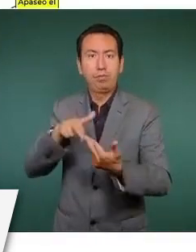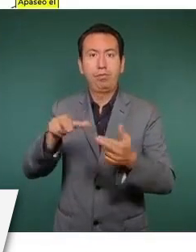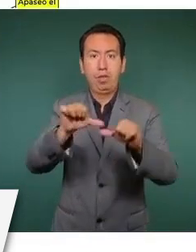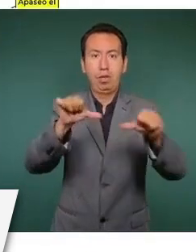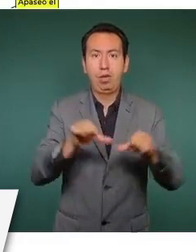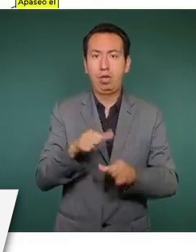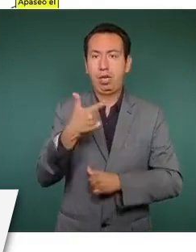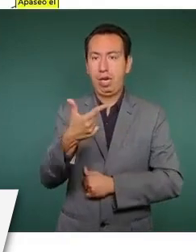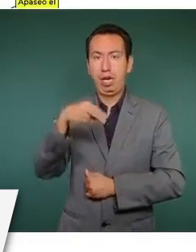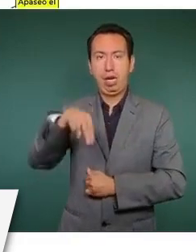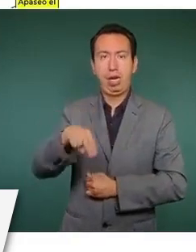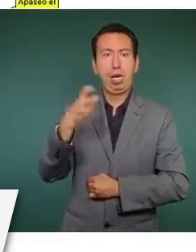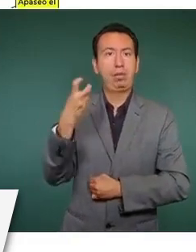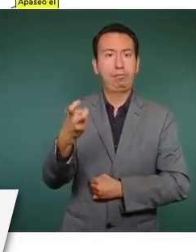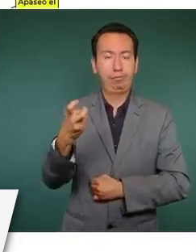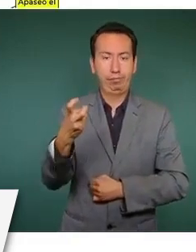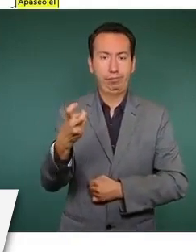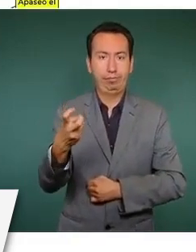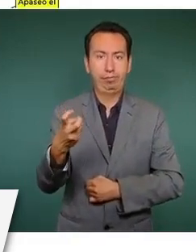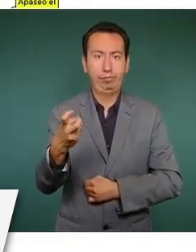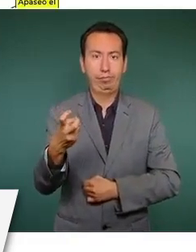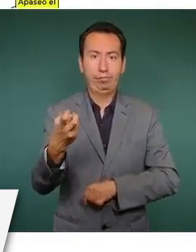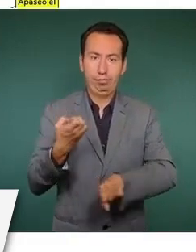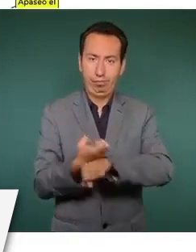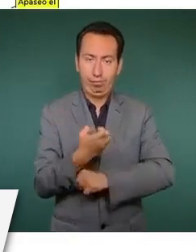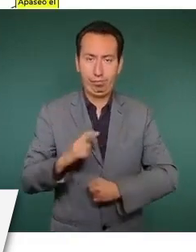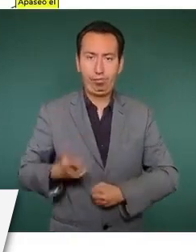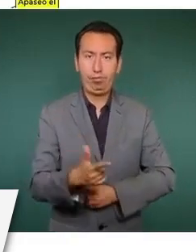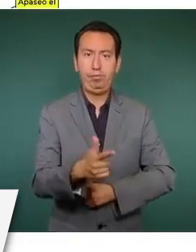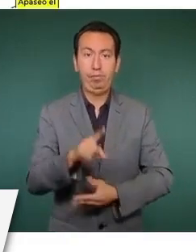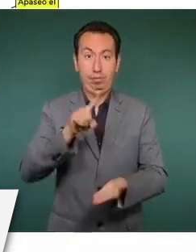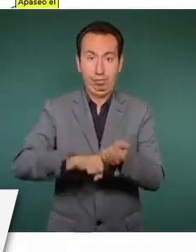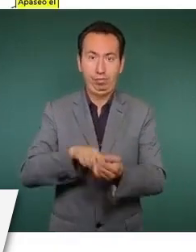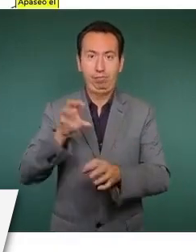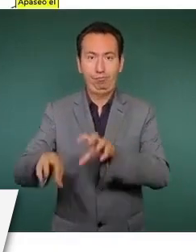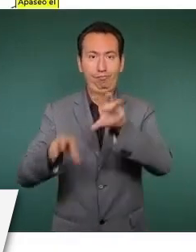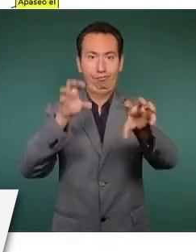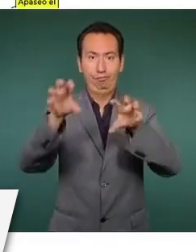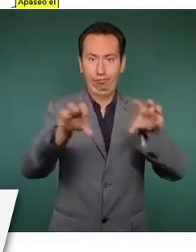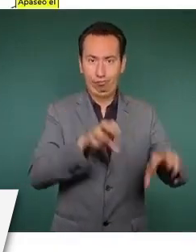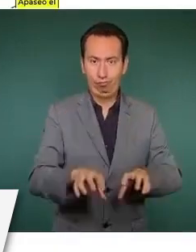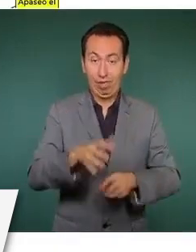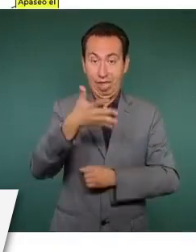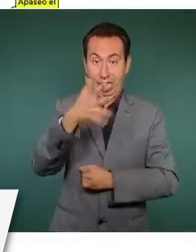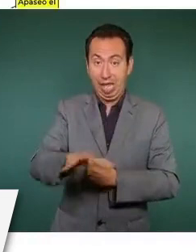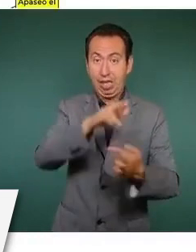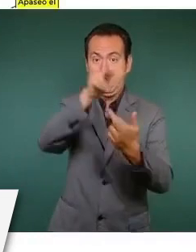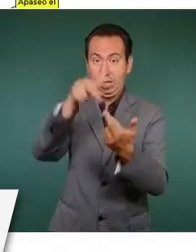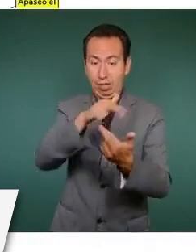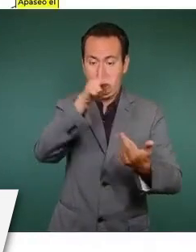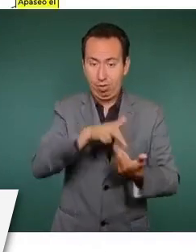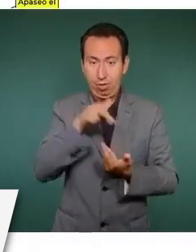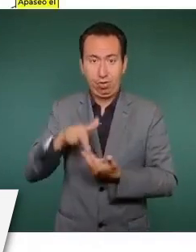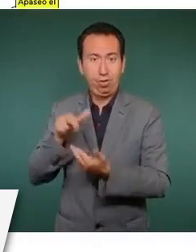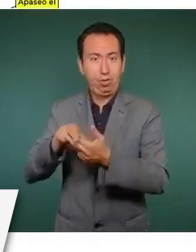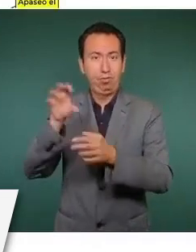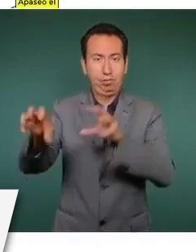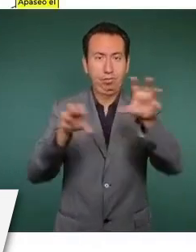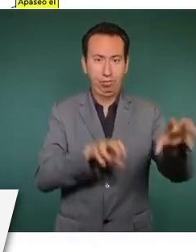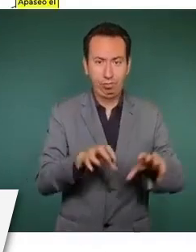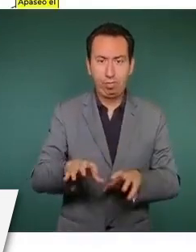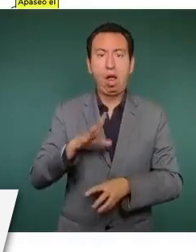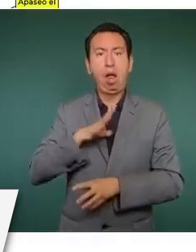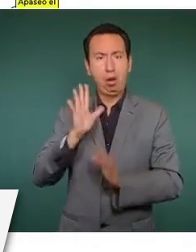Guardia Nacional en las que está dividido el Estado. Dentro de estas 10 coordinaciones ya tenemos construidas